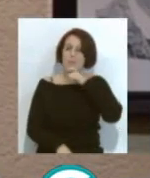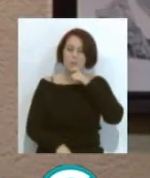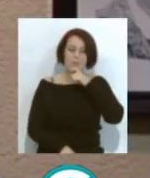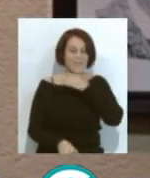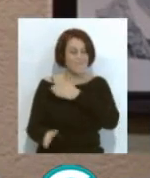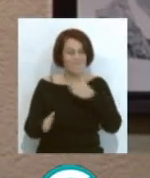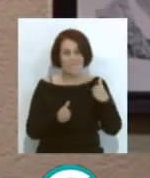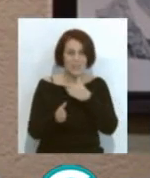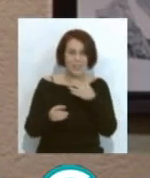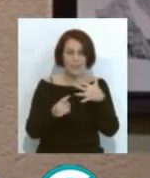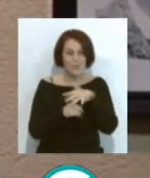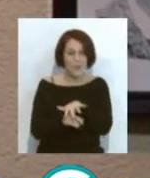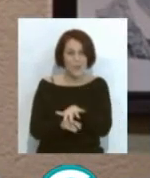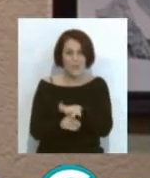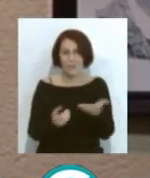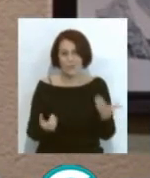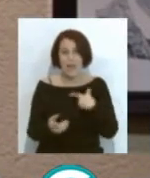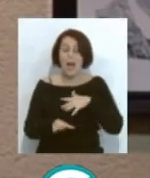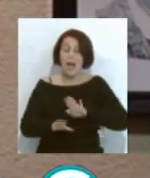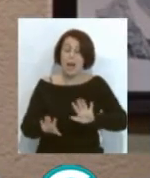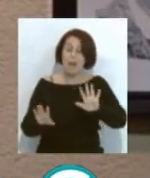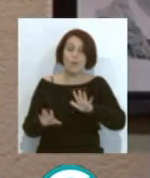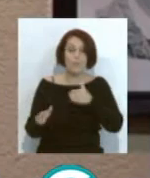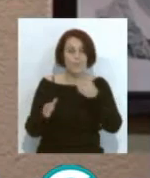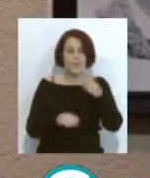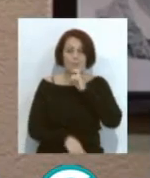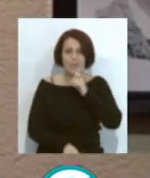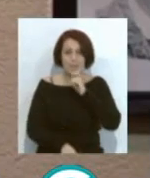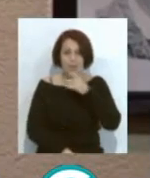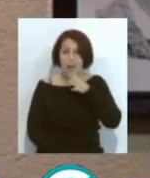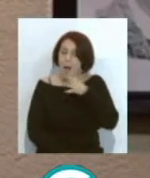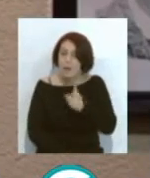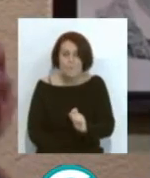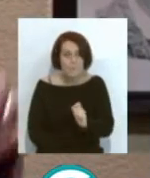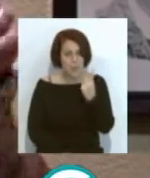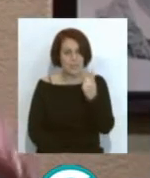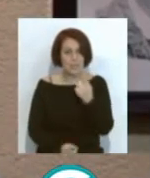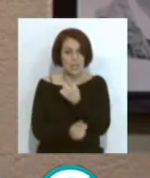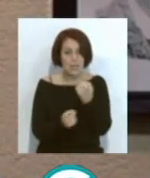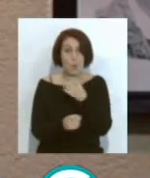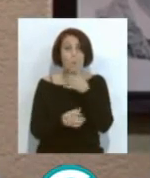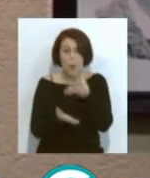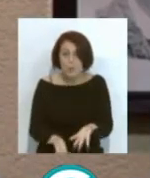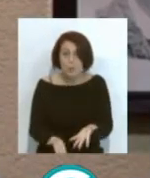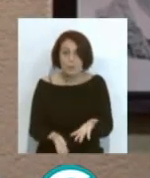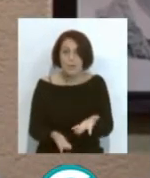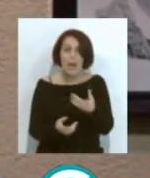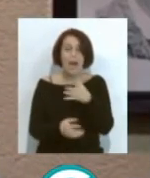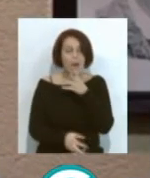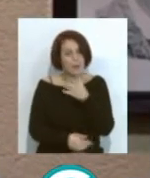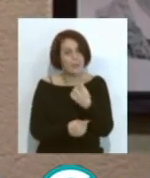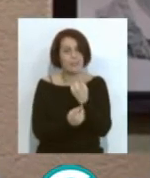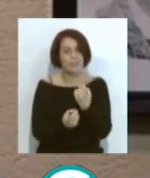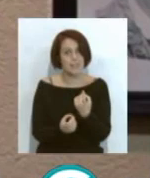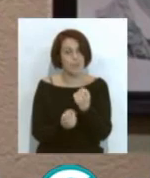momento, pese a las dificultades del momento, ahora más que nunca, precisamente por eso, ahora más que